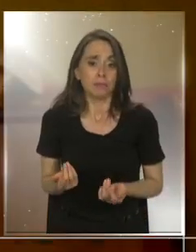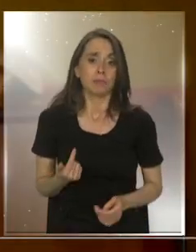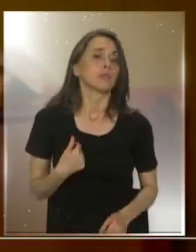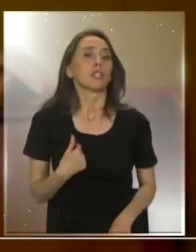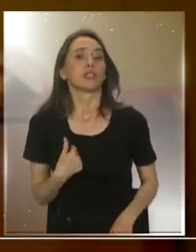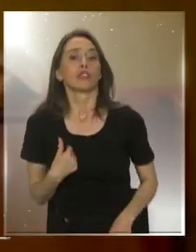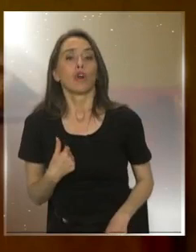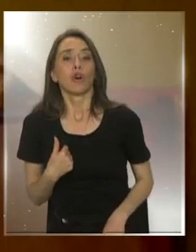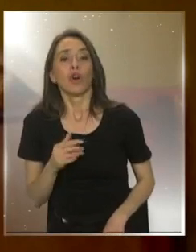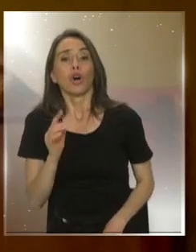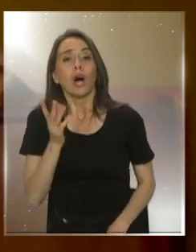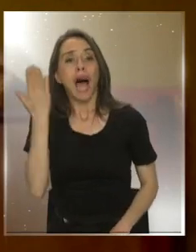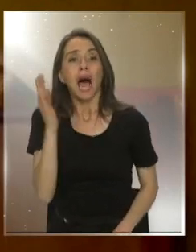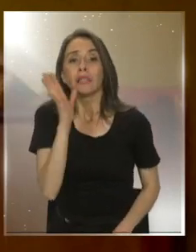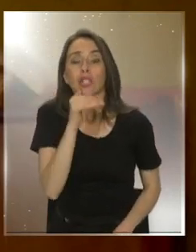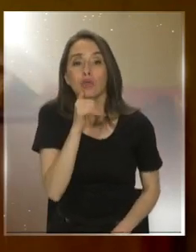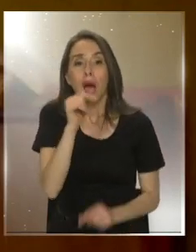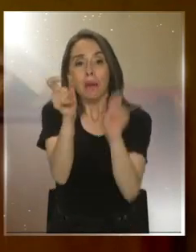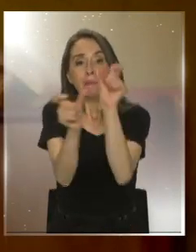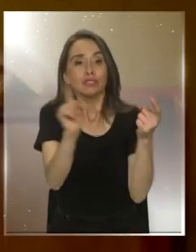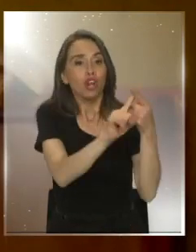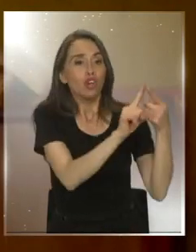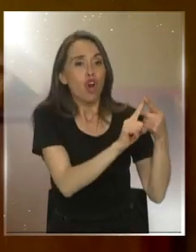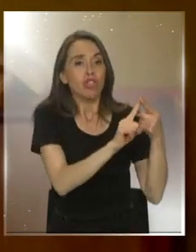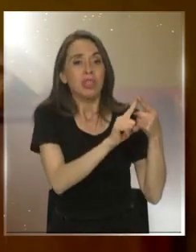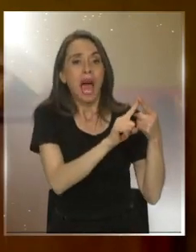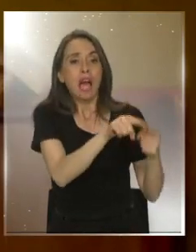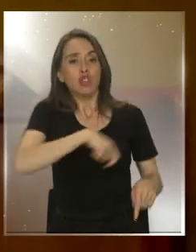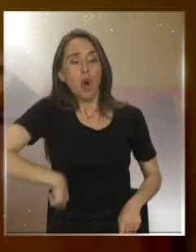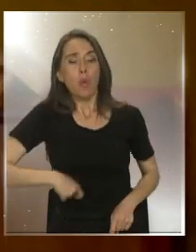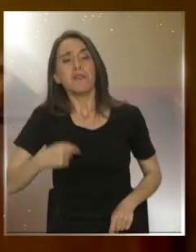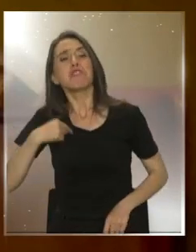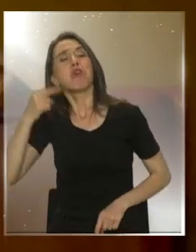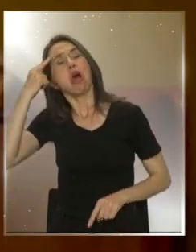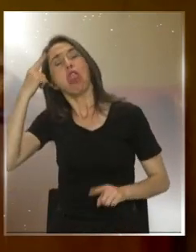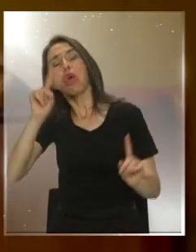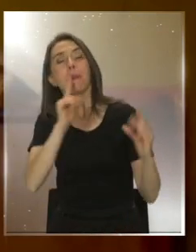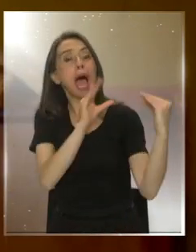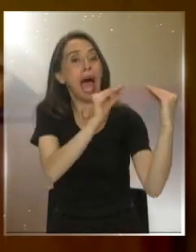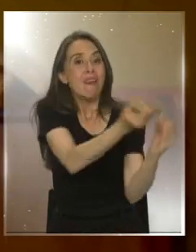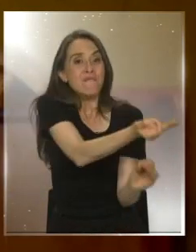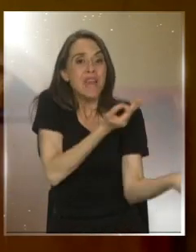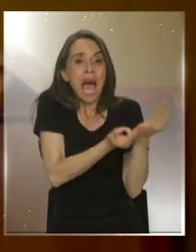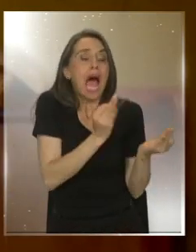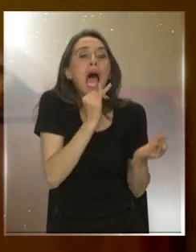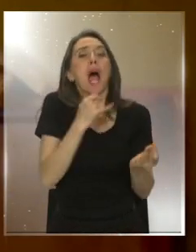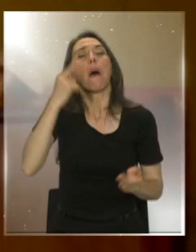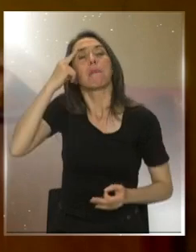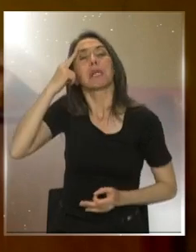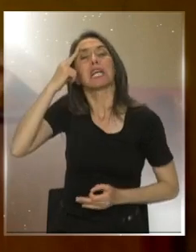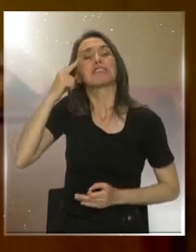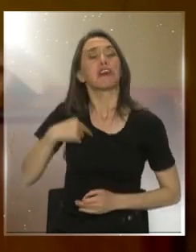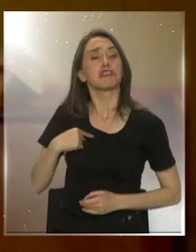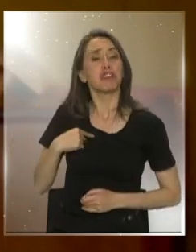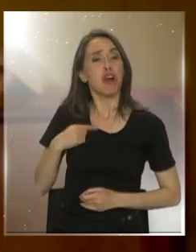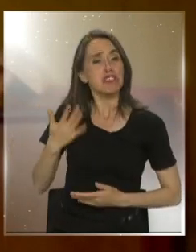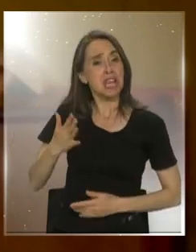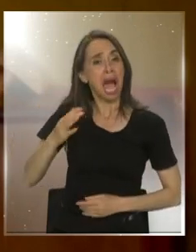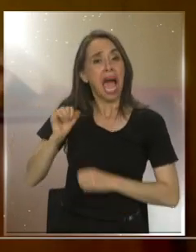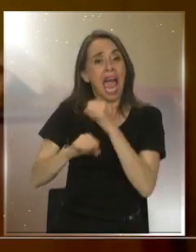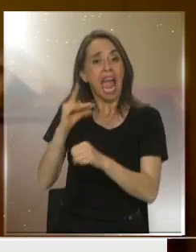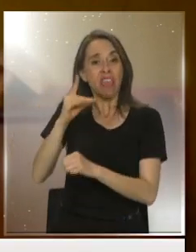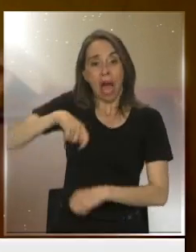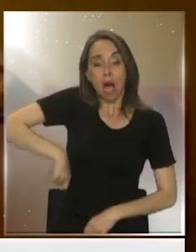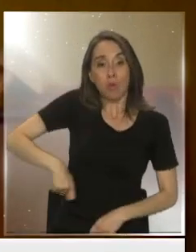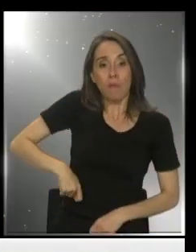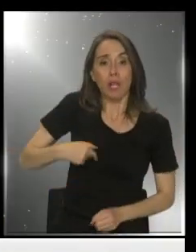tenía contacto con gente jubilada, no pensaba yo. Yo pensaba que iba a tener una mejor jubilación por el hecho